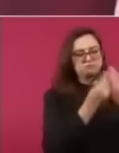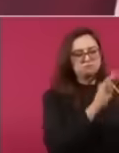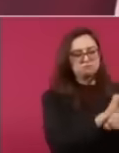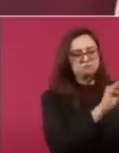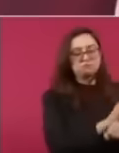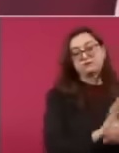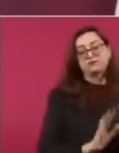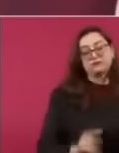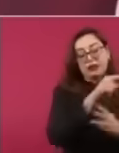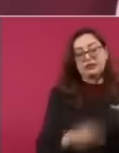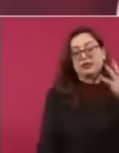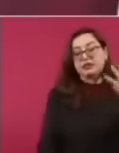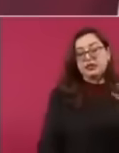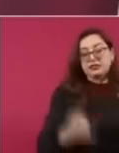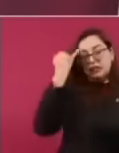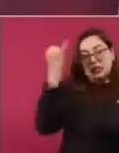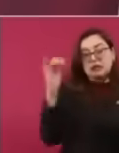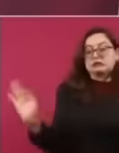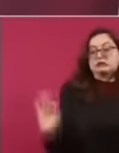del presidente o de los presidentes.